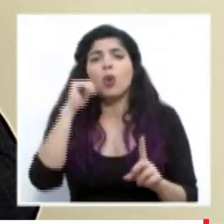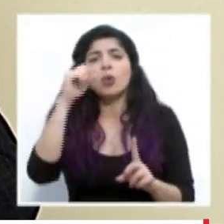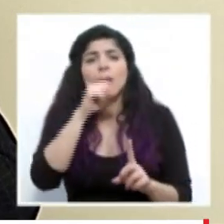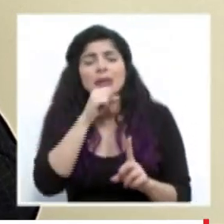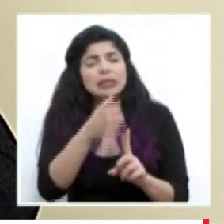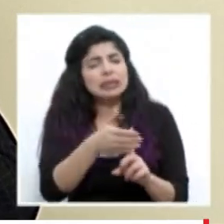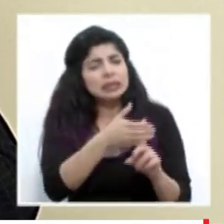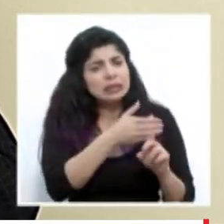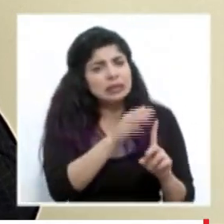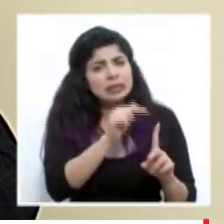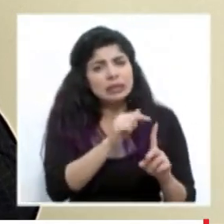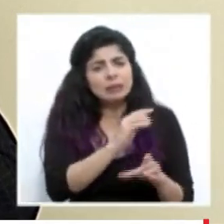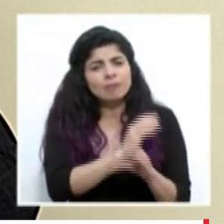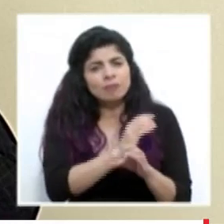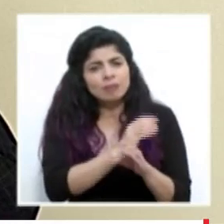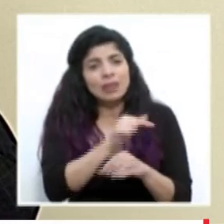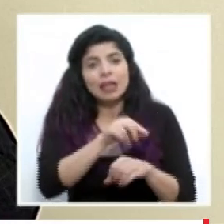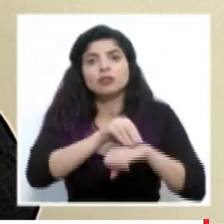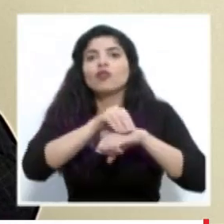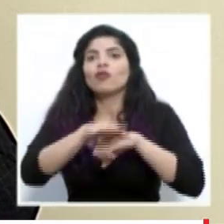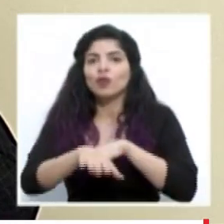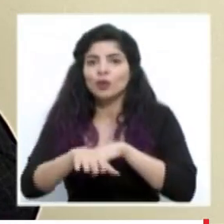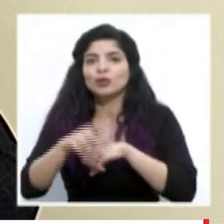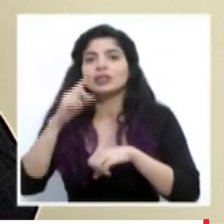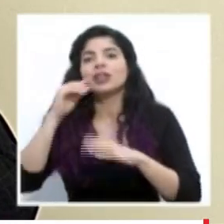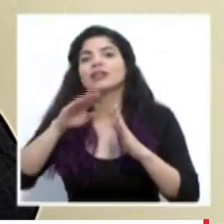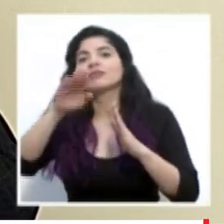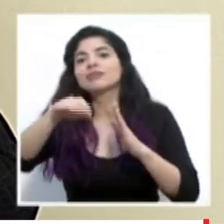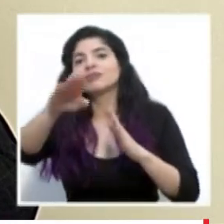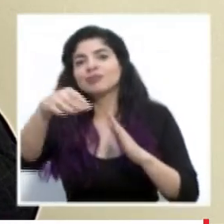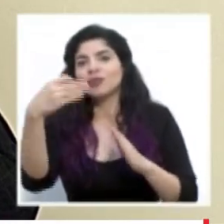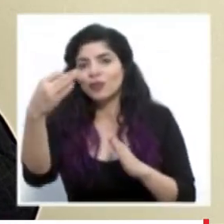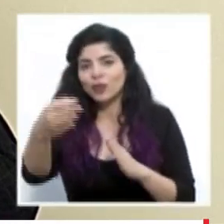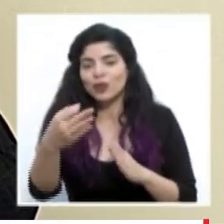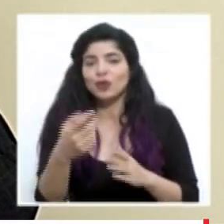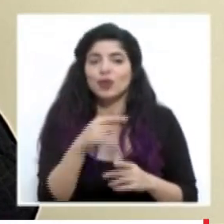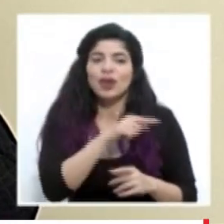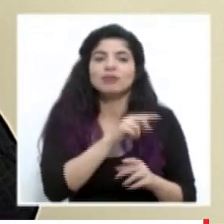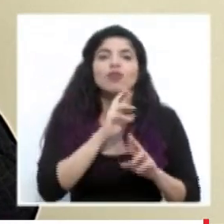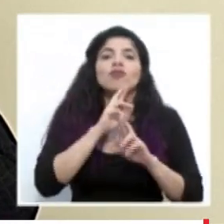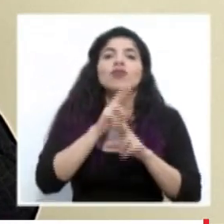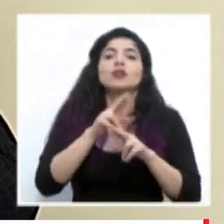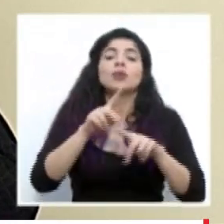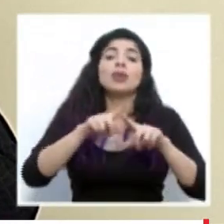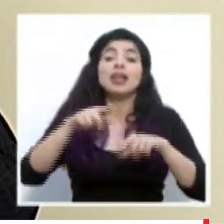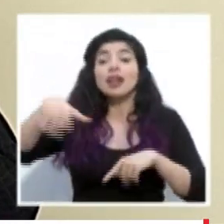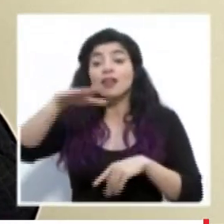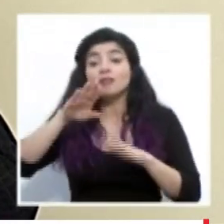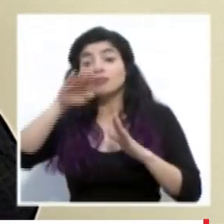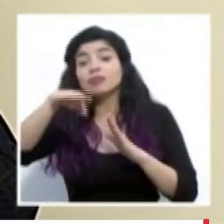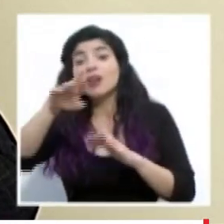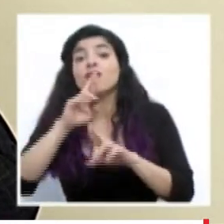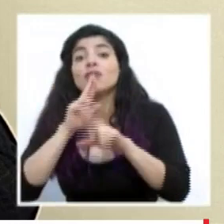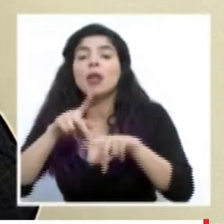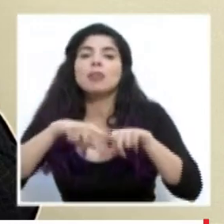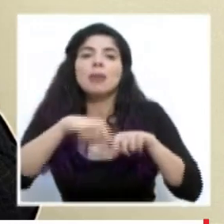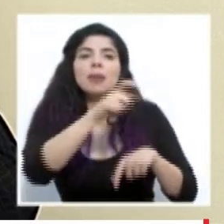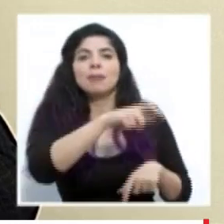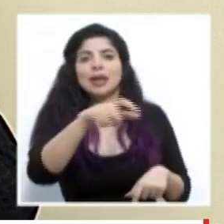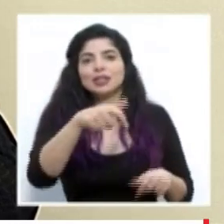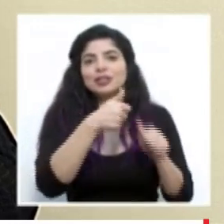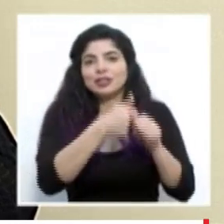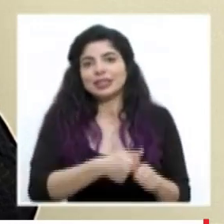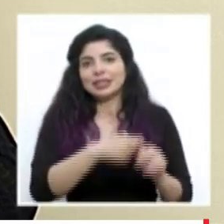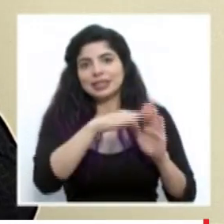todo eso va a influir muchísimo en ese asunto de las proyecciones. Es una reacción de comportamiento y de seguimiento de las medidas